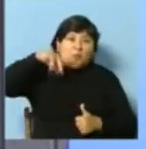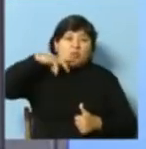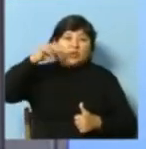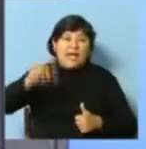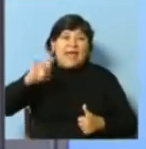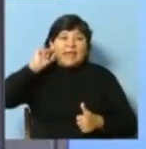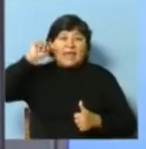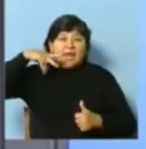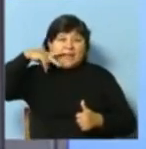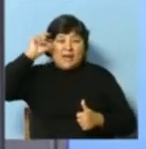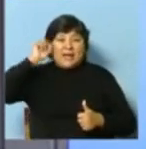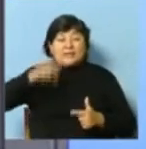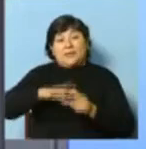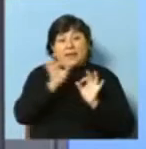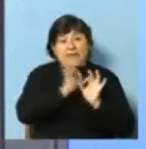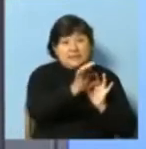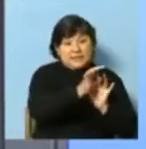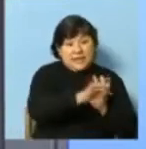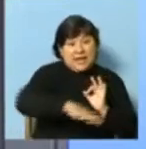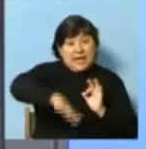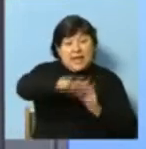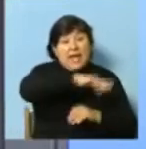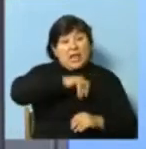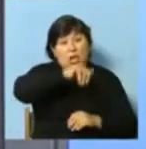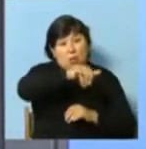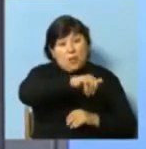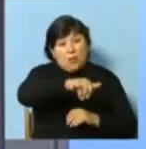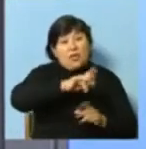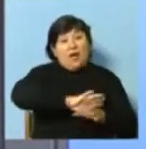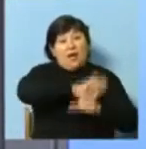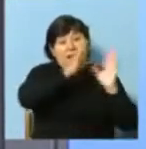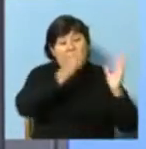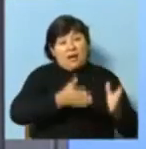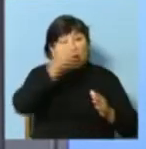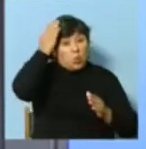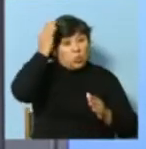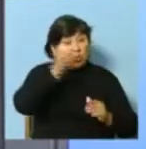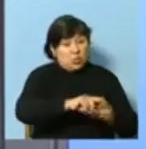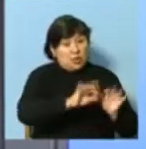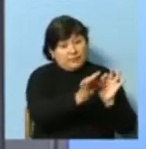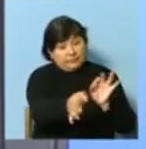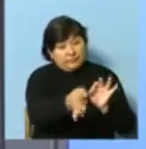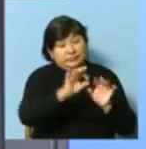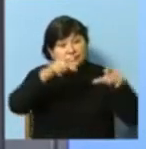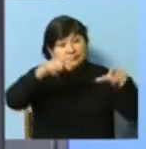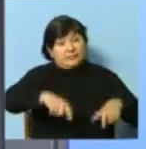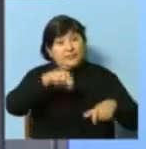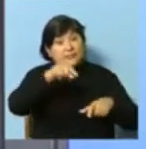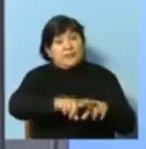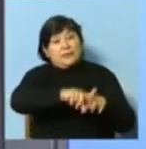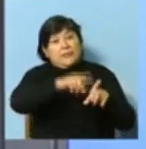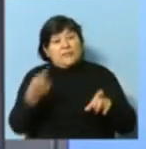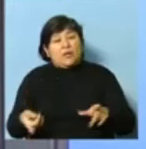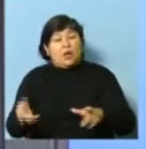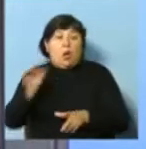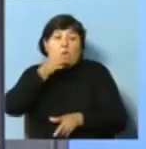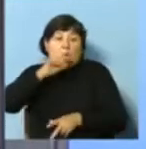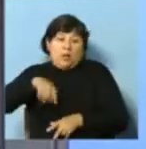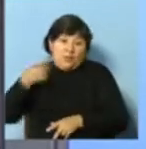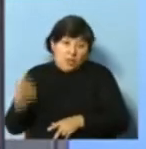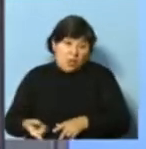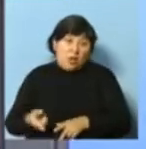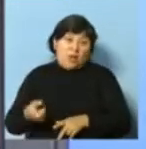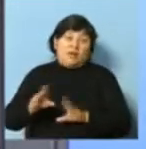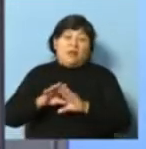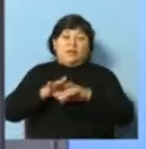del centro cultural cafrune en alto comedero la utilización plena de espacios como el anfiteatro de las lavanderas que es